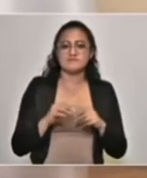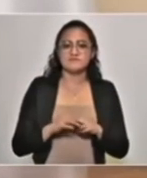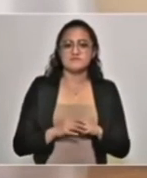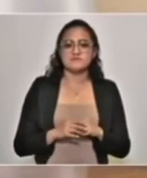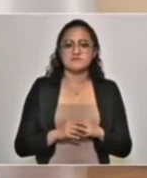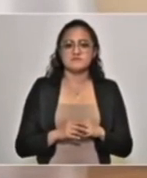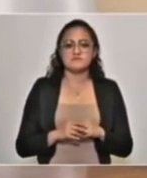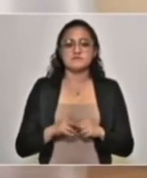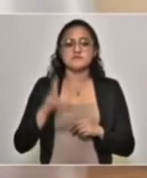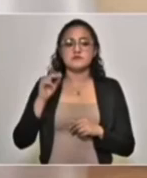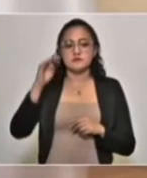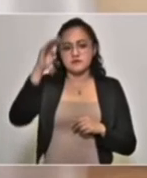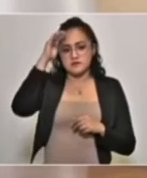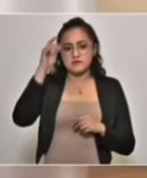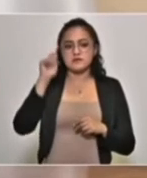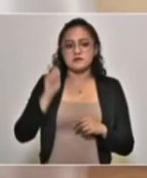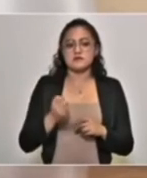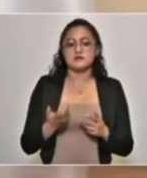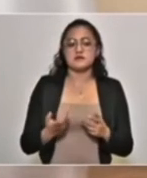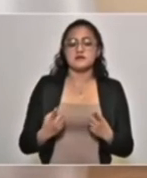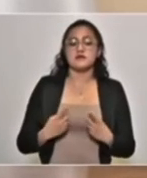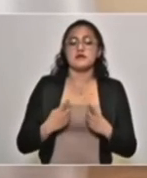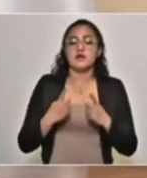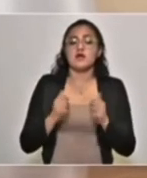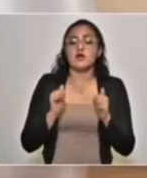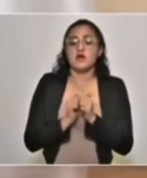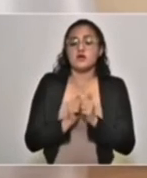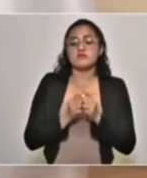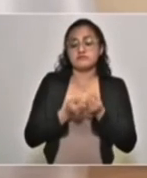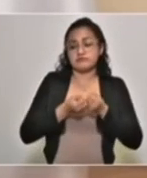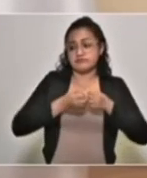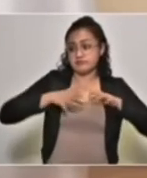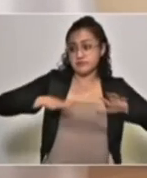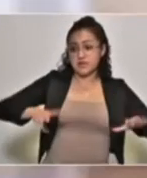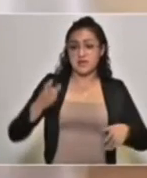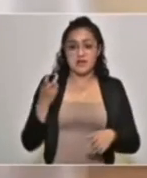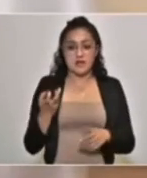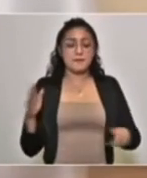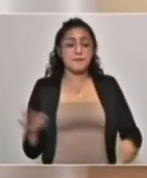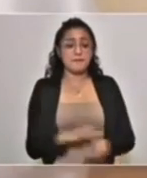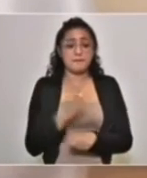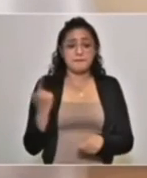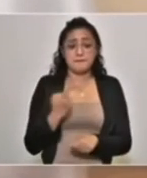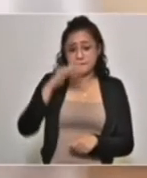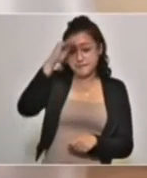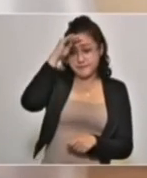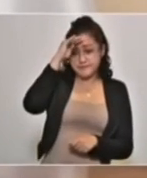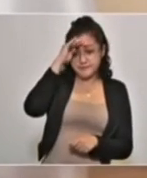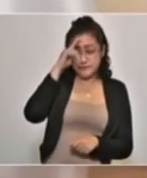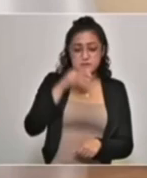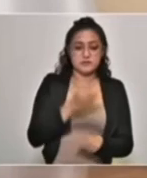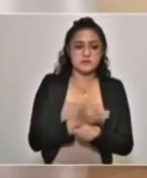No aspiren a influir con desplegados porque se consideran